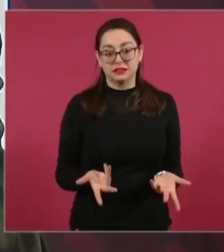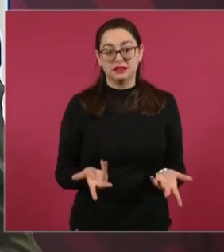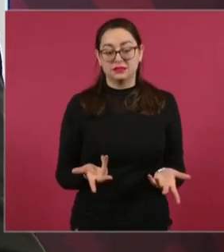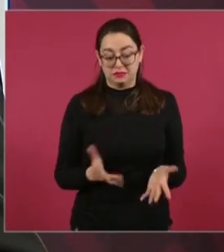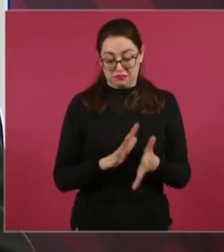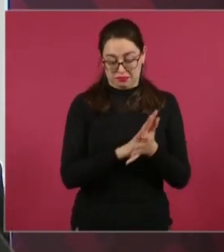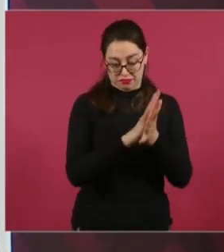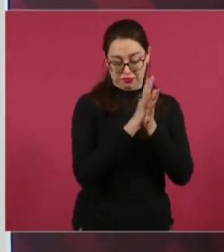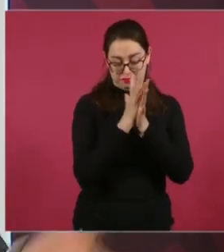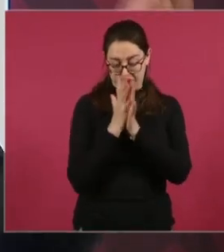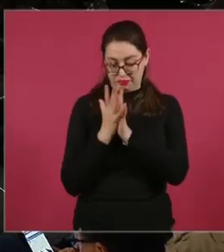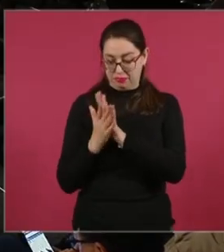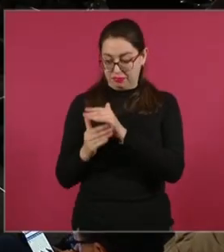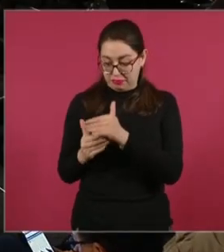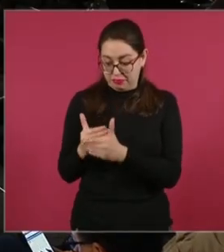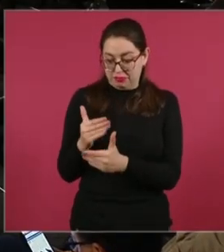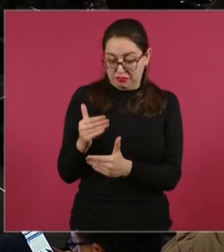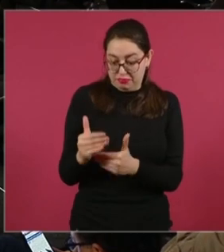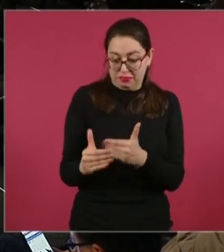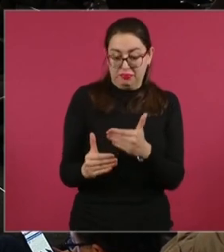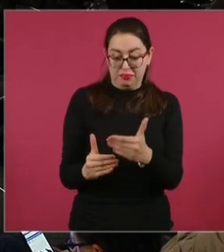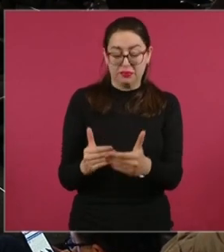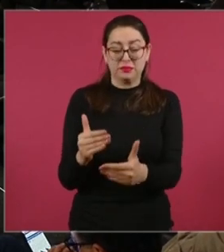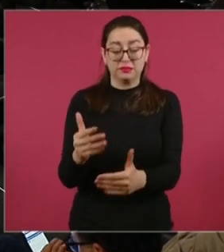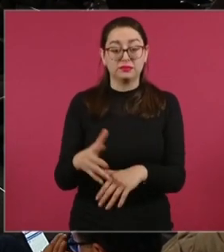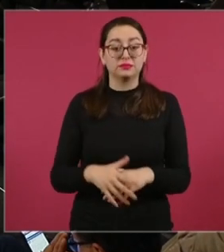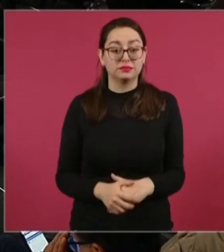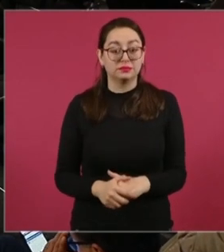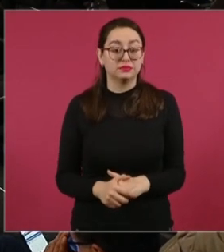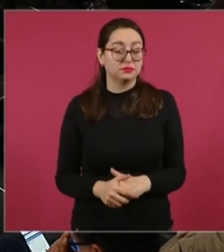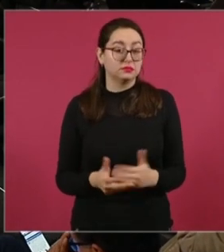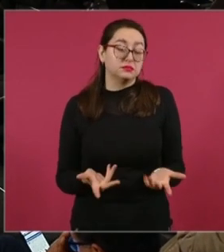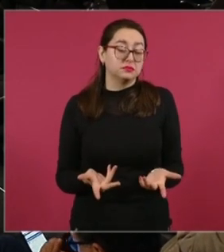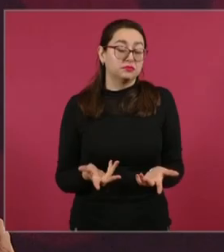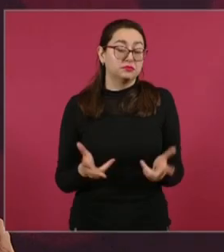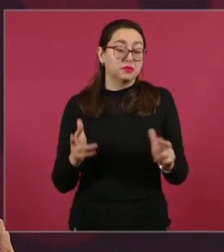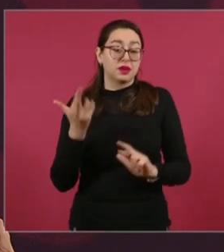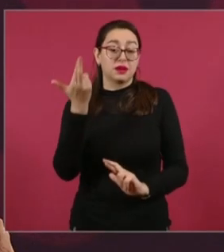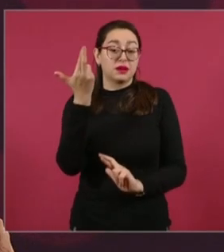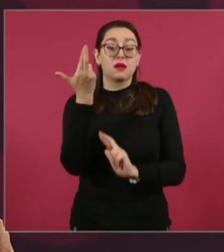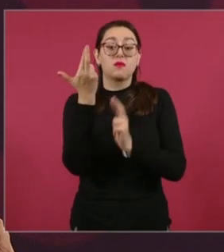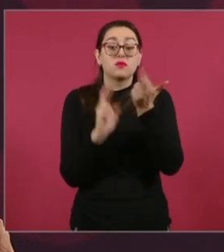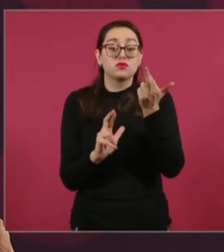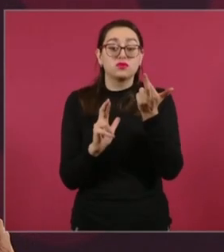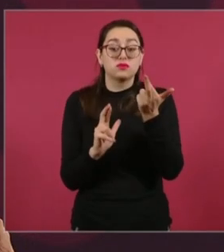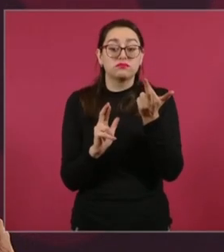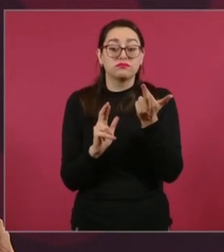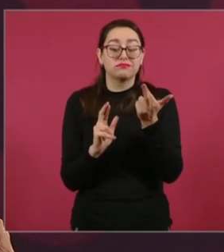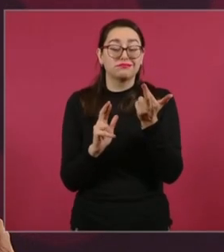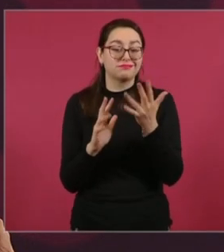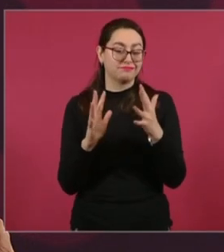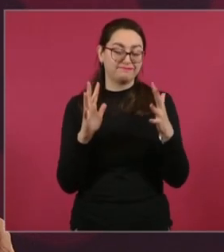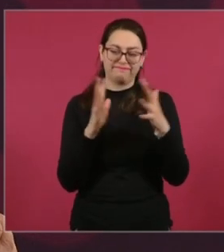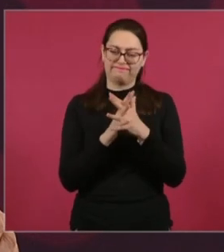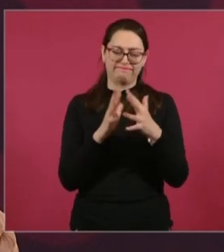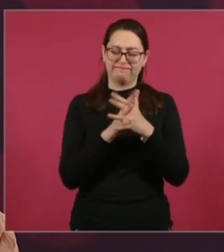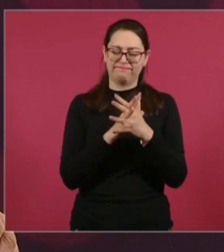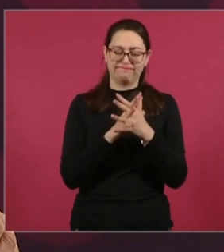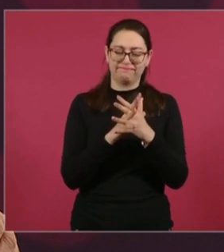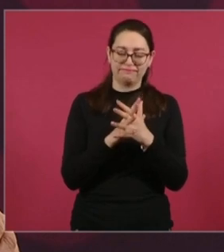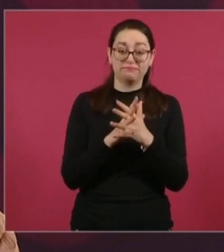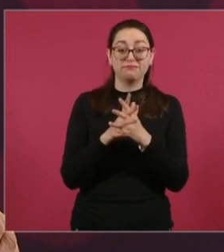hay un proceso de transformación, es una revolución pacífica, pero